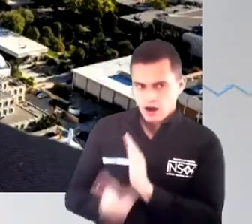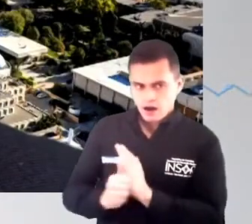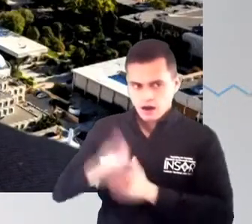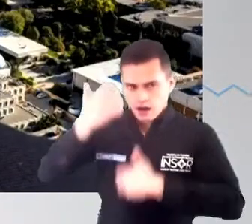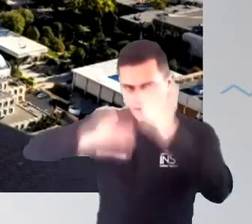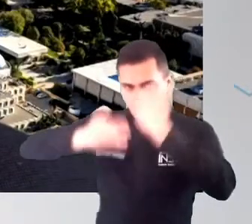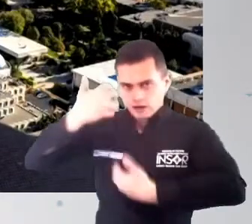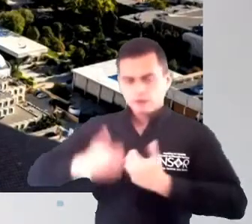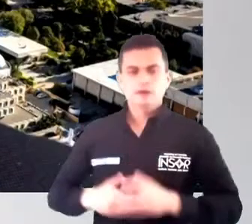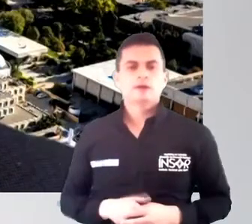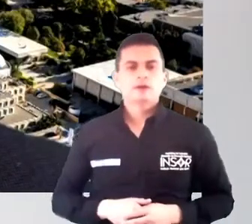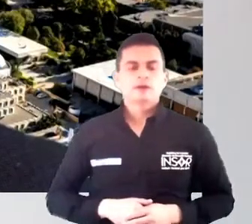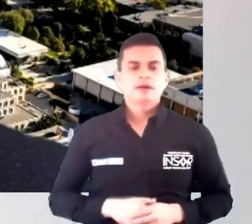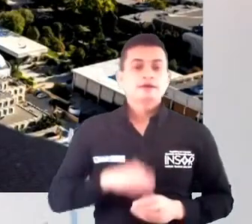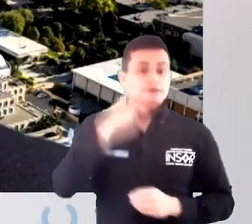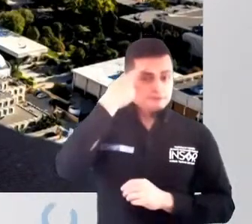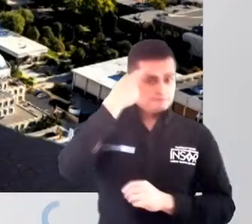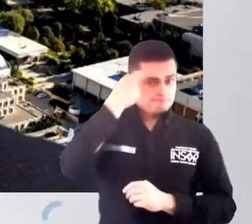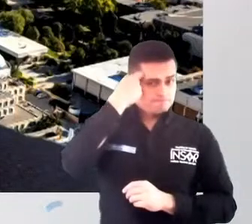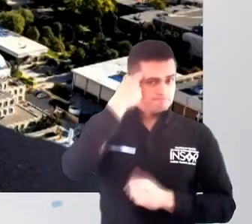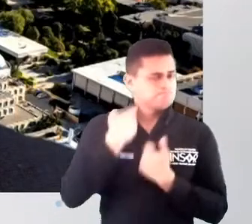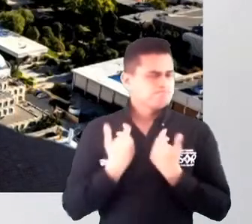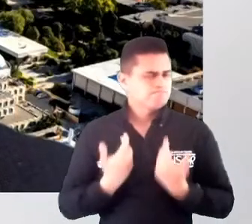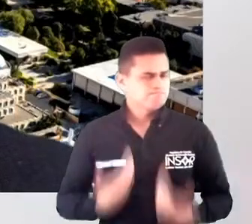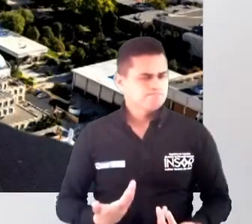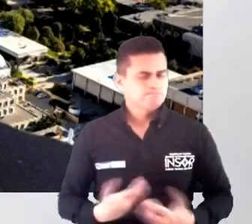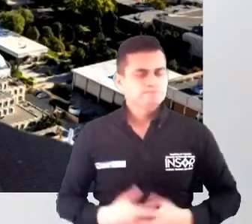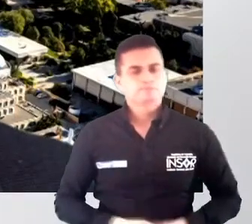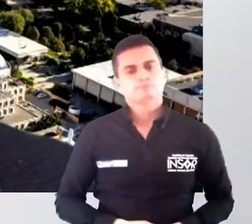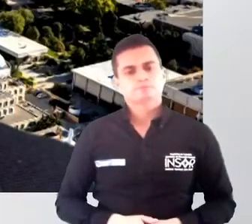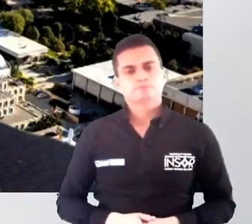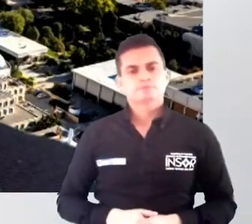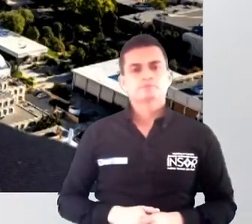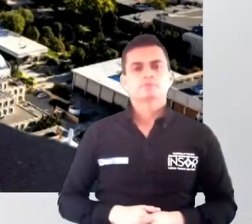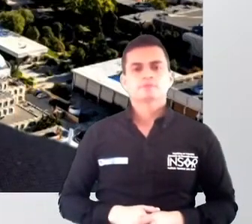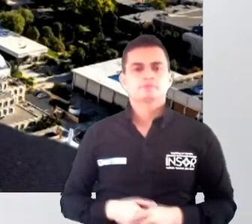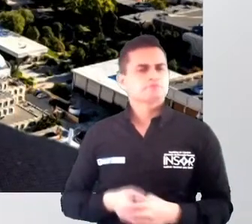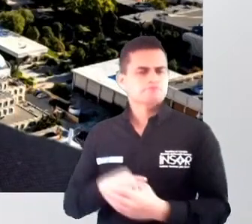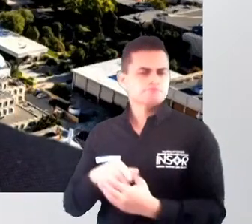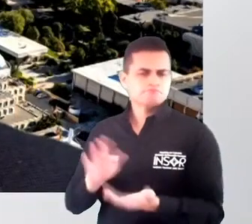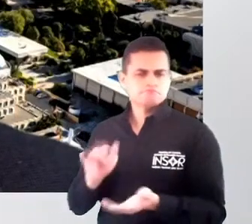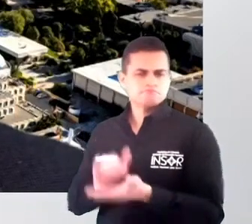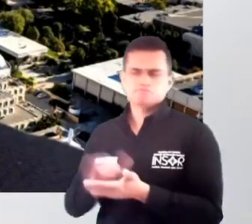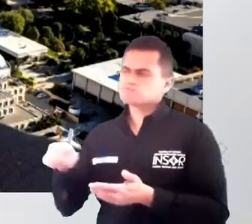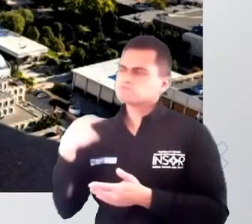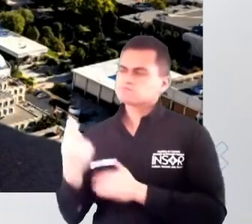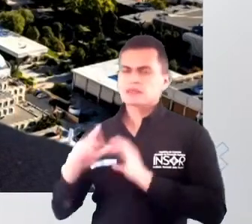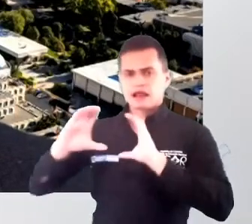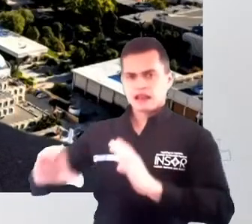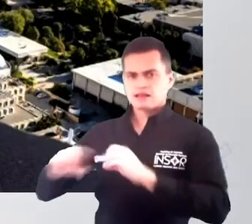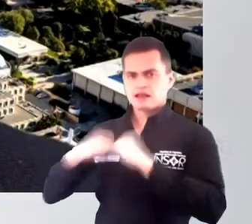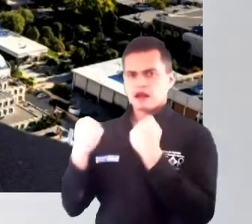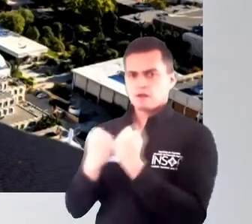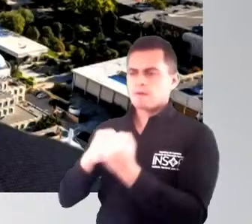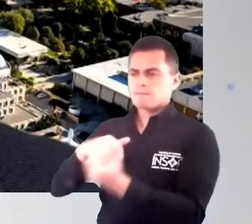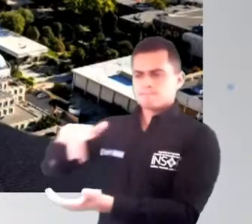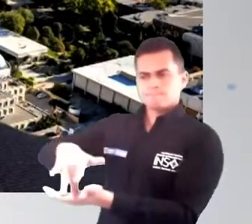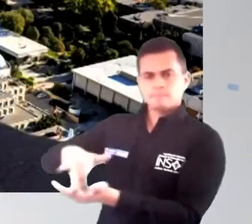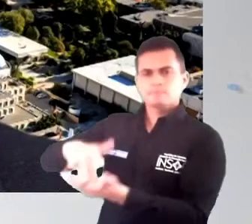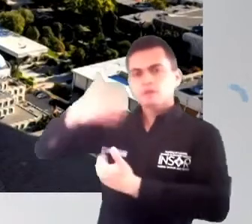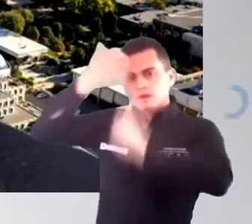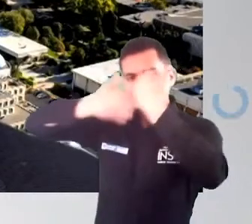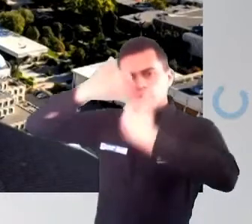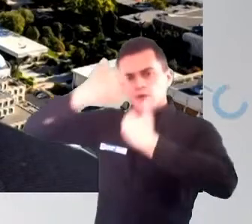Uno de los desafíos es que en un entorno tradicional, muchas de nuestras evaluaciones se